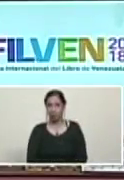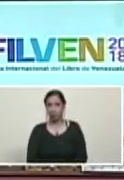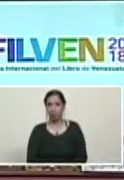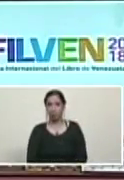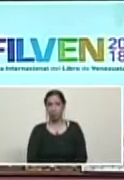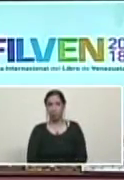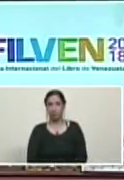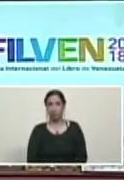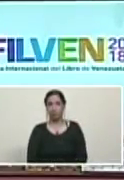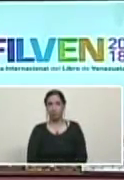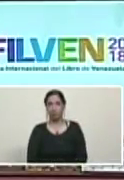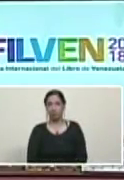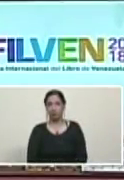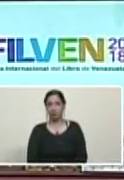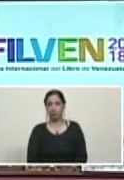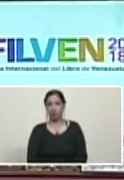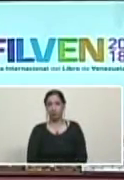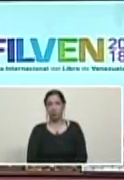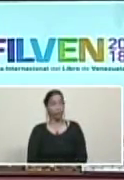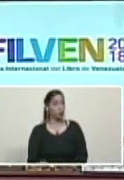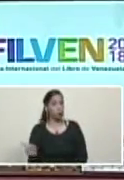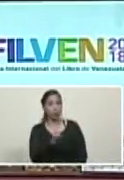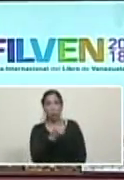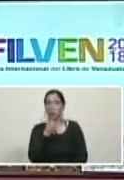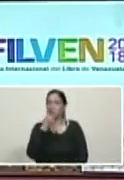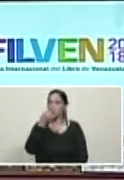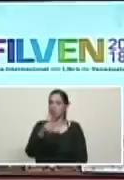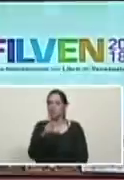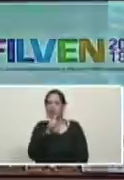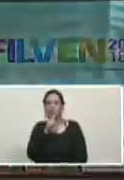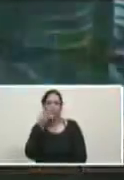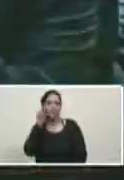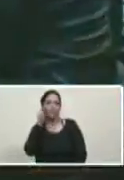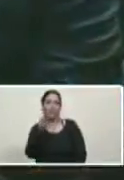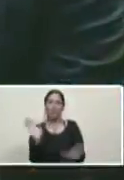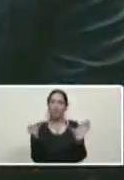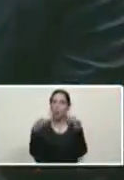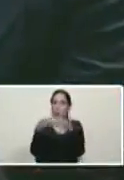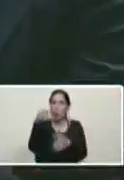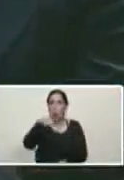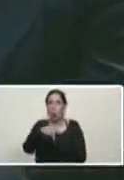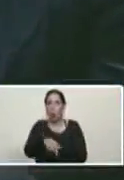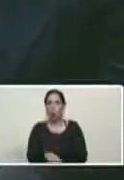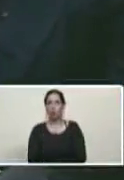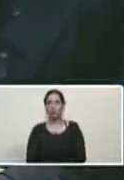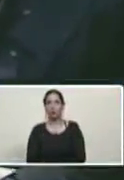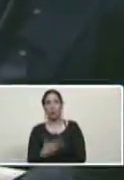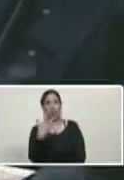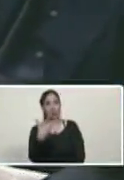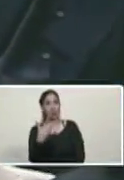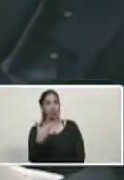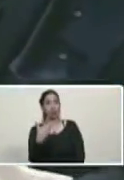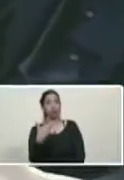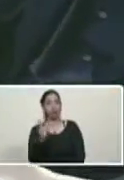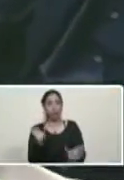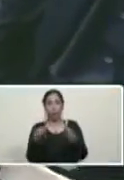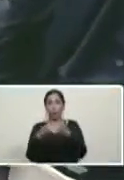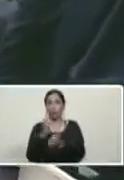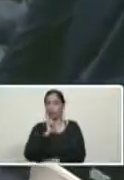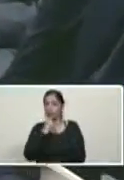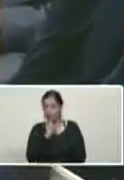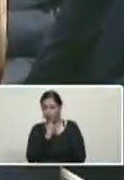Por eso no voy a decir a quién voy a ver hoy. Es secreto. 3 reuniones secretas muy productivas para